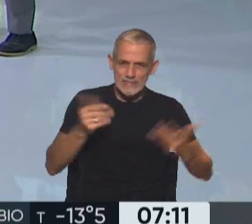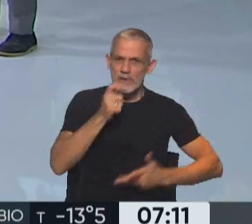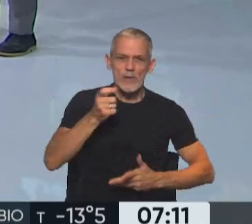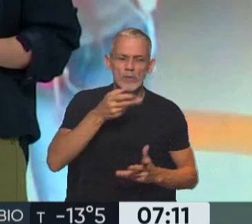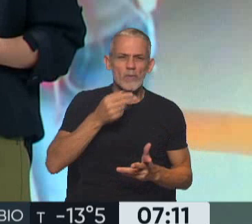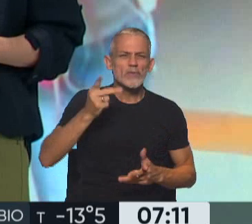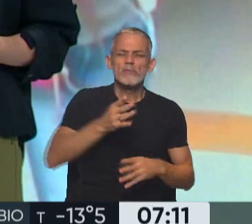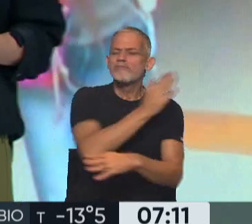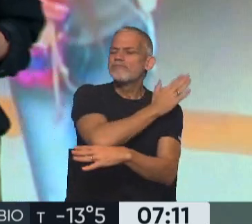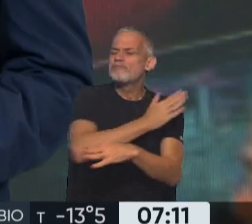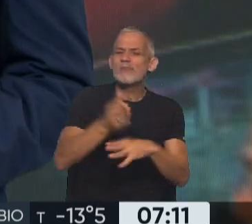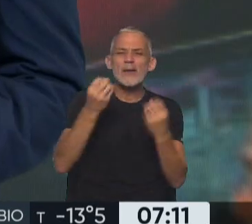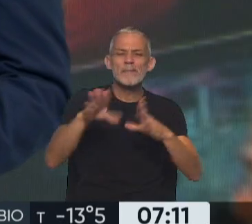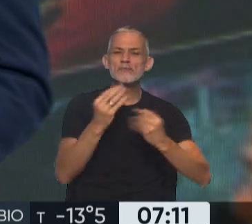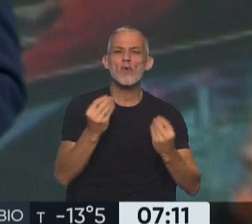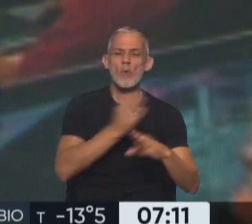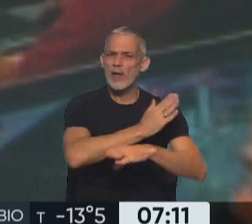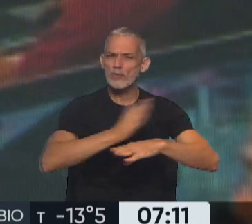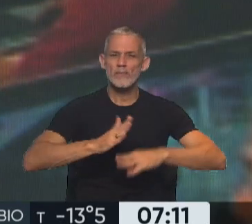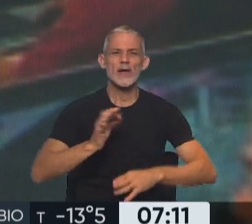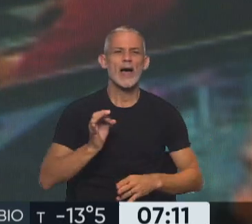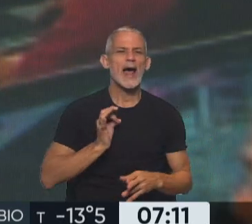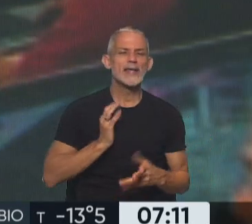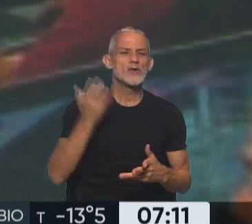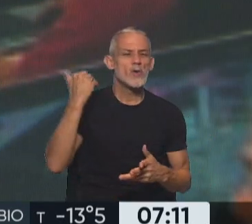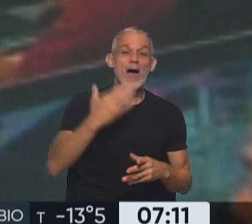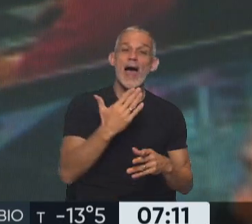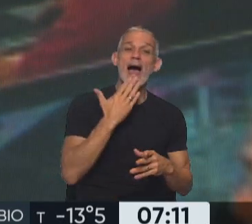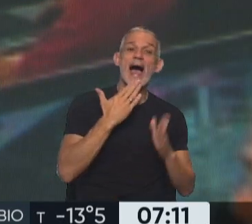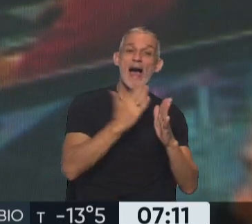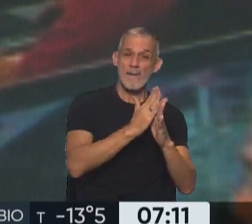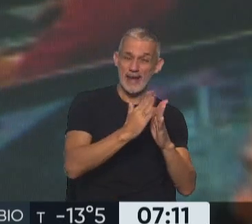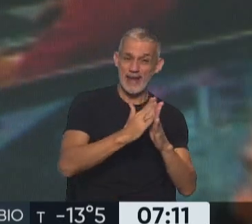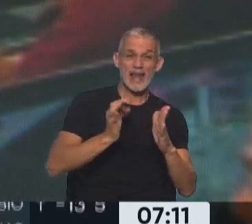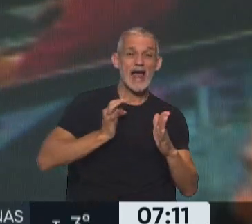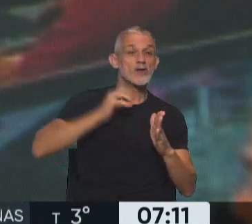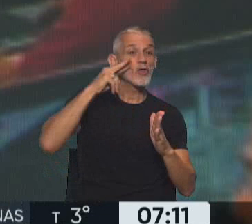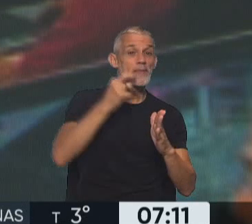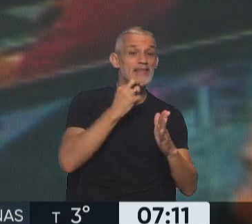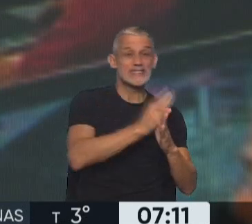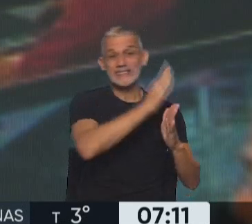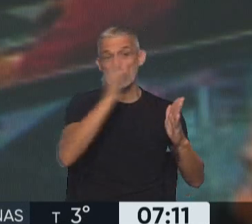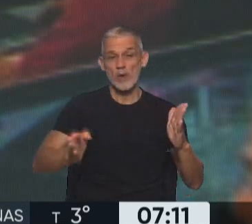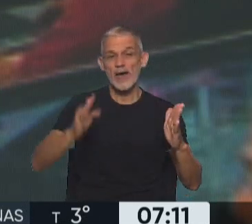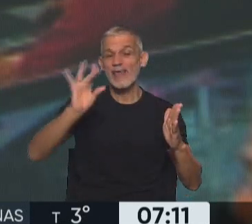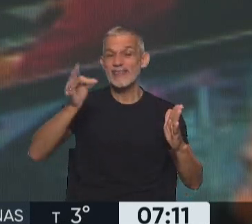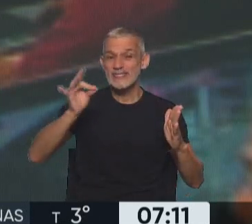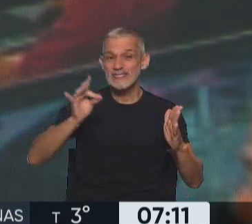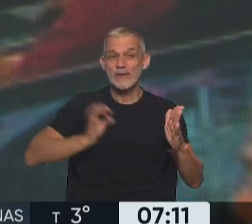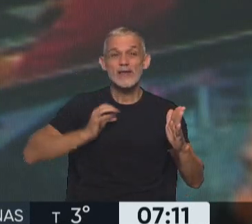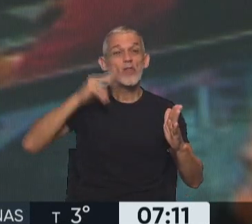desde cuándo, Néstor? Sí, esto corresponde al periodo desde abril de 2019 hasta diciembre